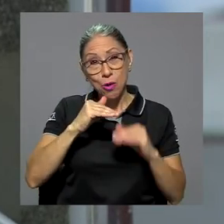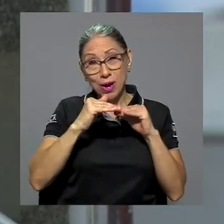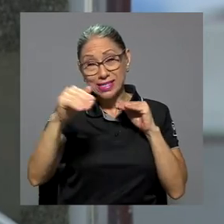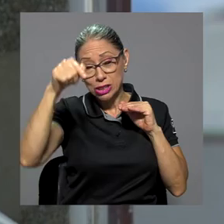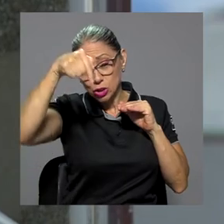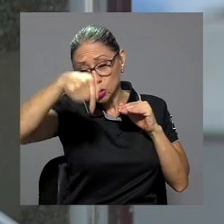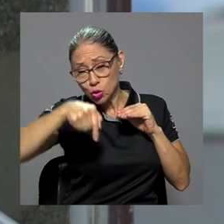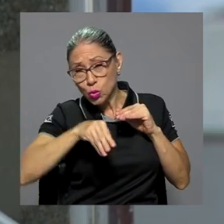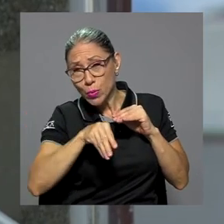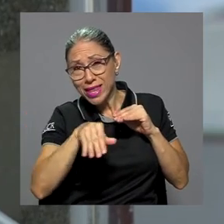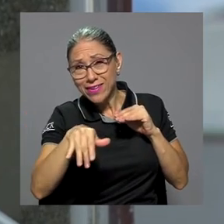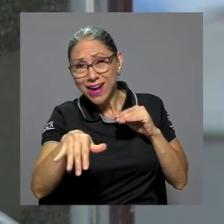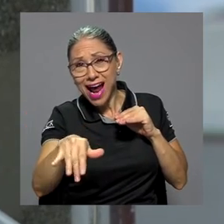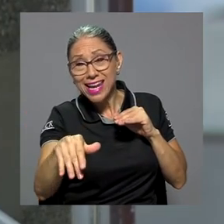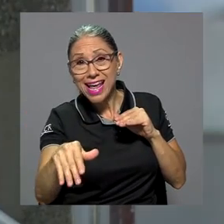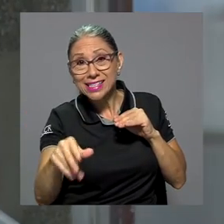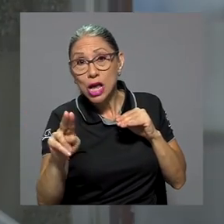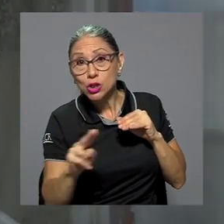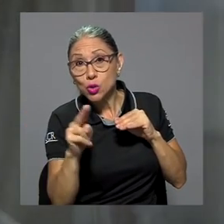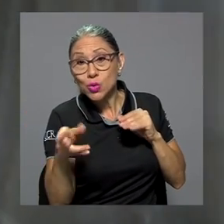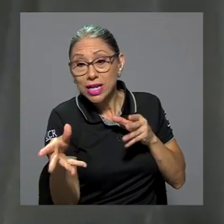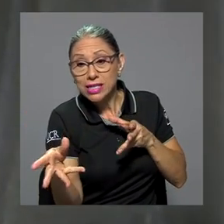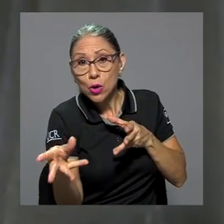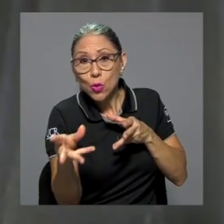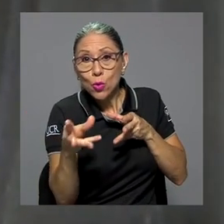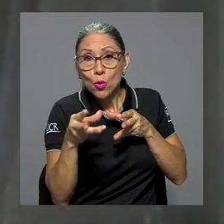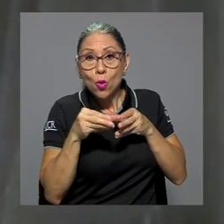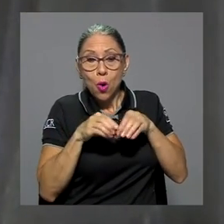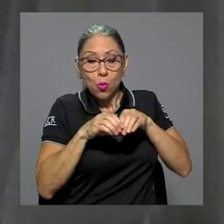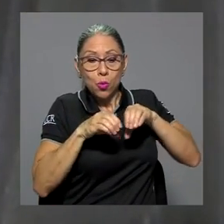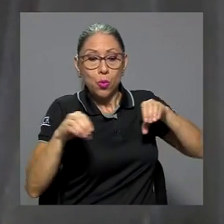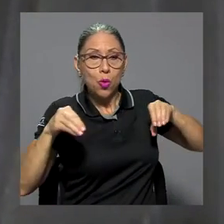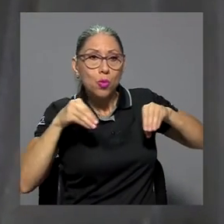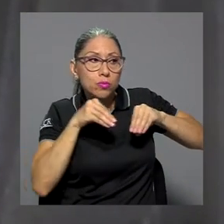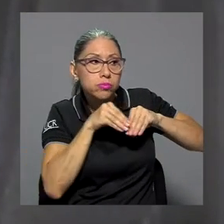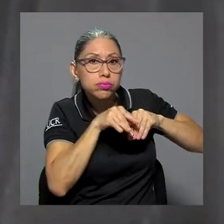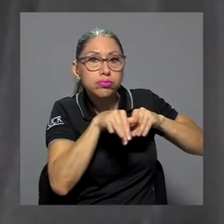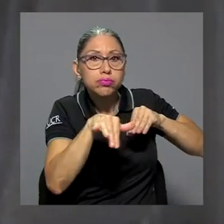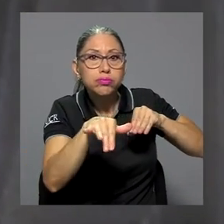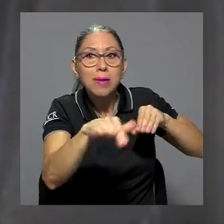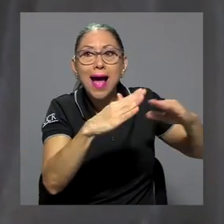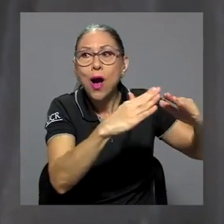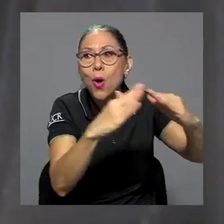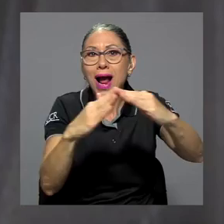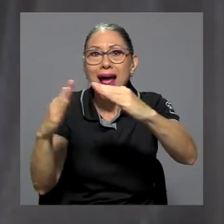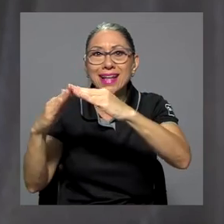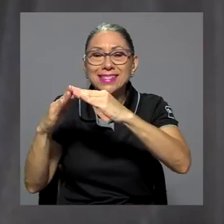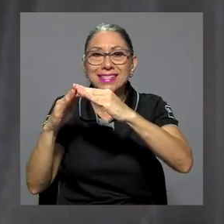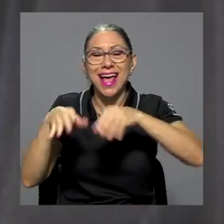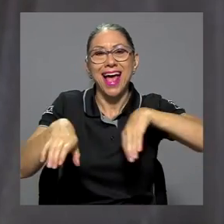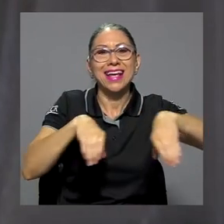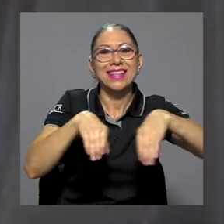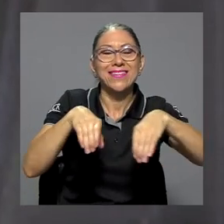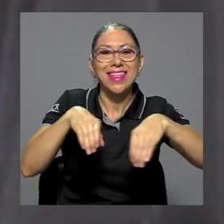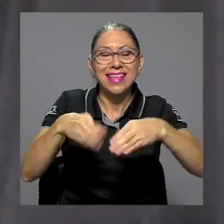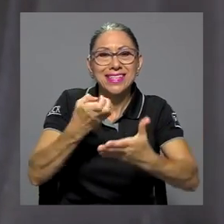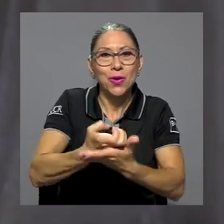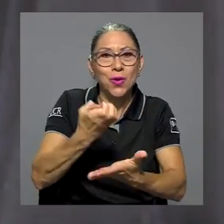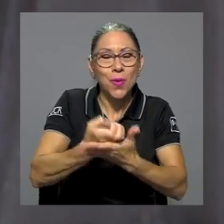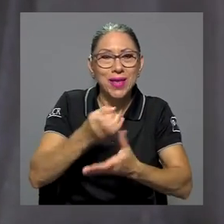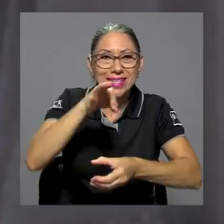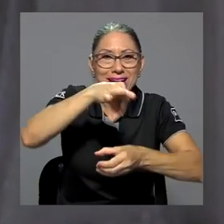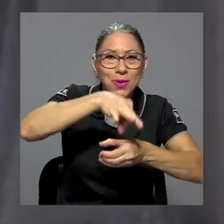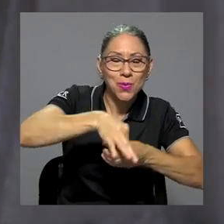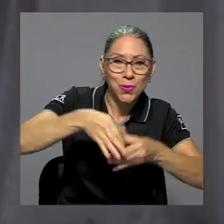destinan a la captación para abastecer a hogares y actividades económicas de agricultura ganadería comercio